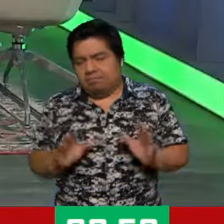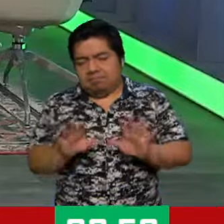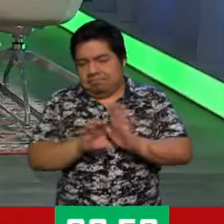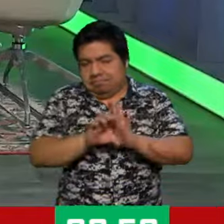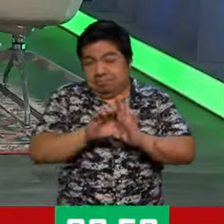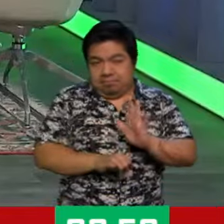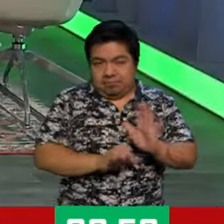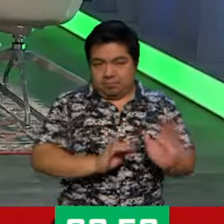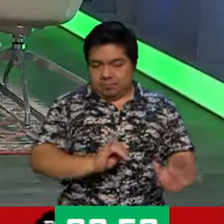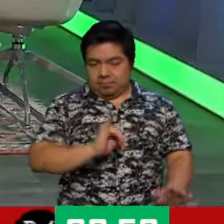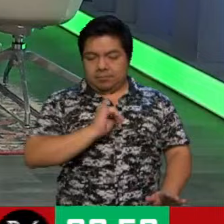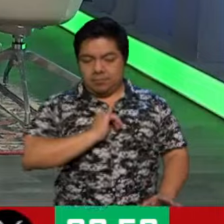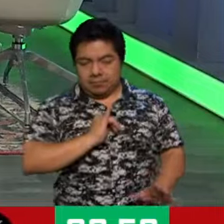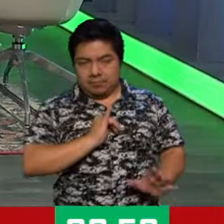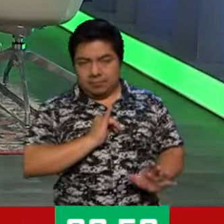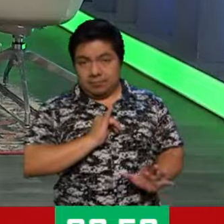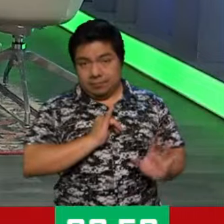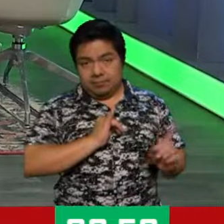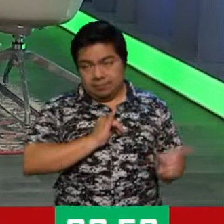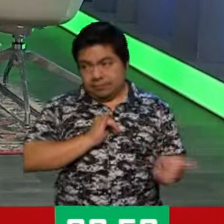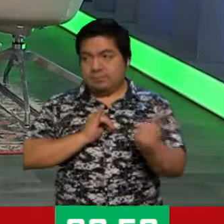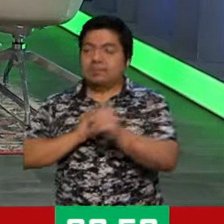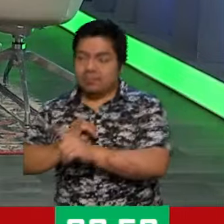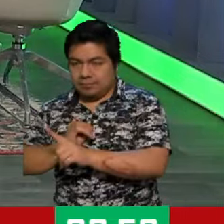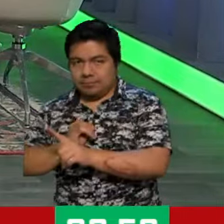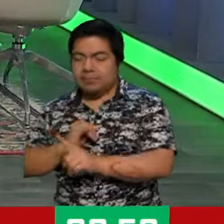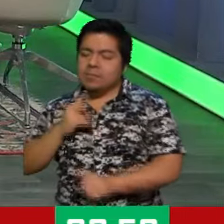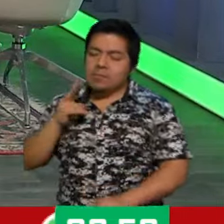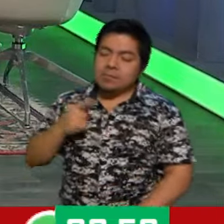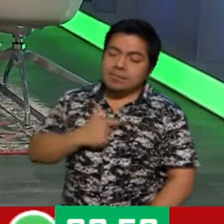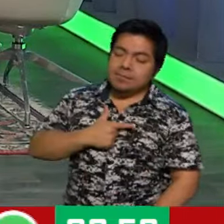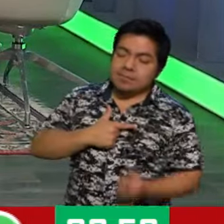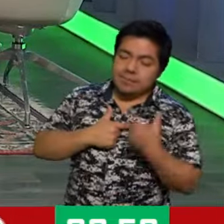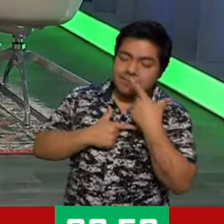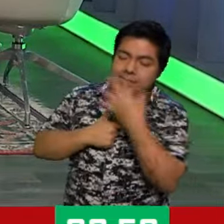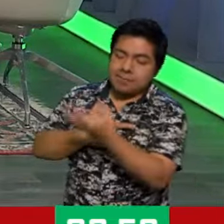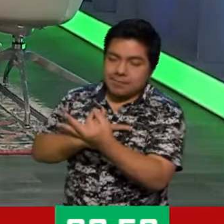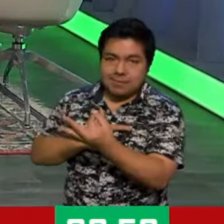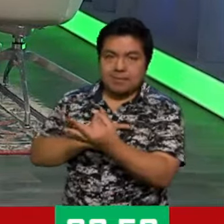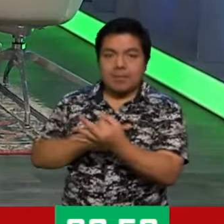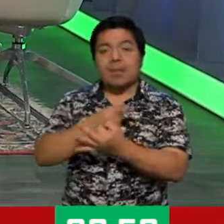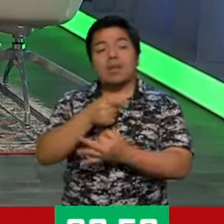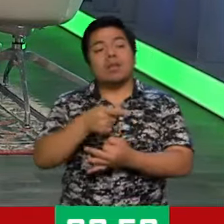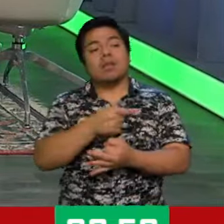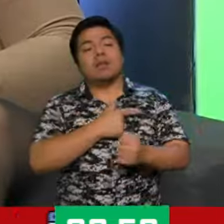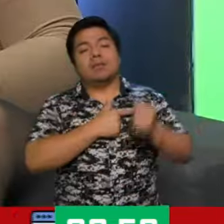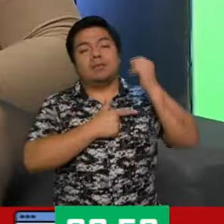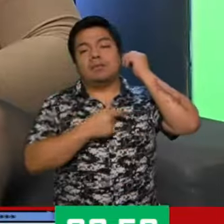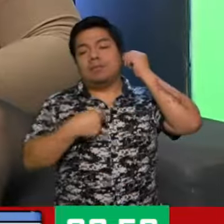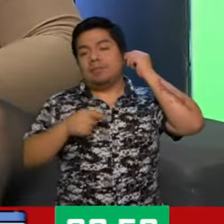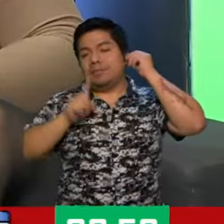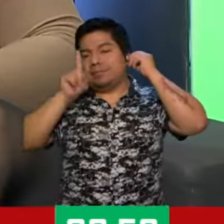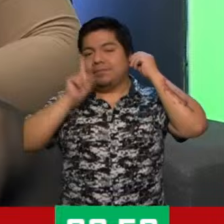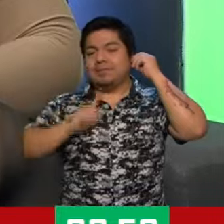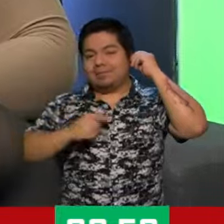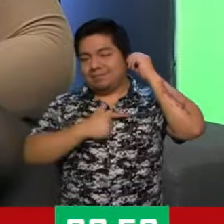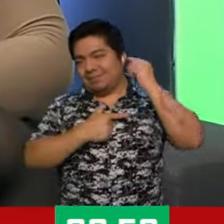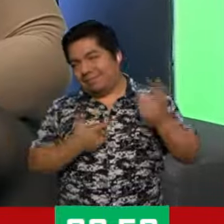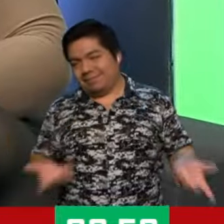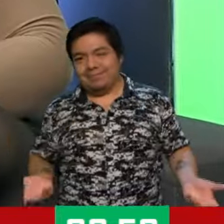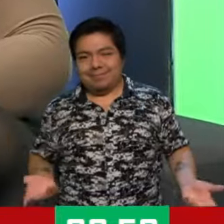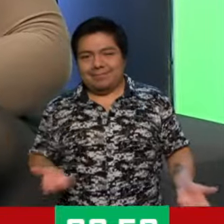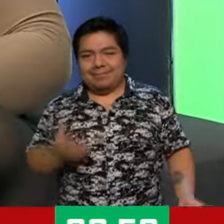la identidad. ¿Y otra? Y la otra cosa es la preferencia. Sí. ¿A ti como que más? Ah, pues las mujeres.